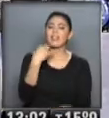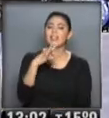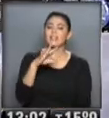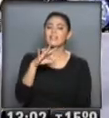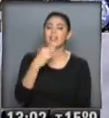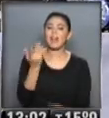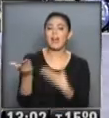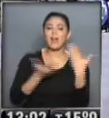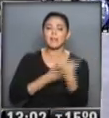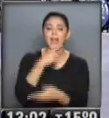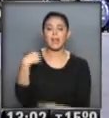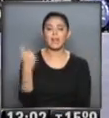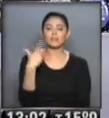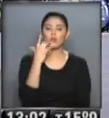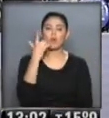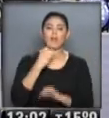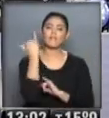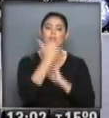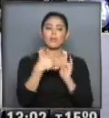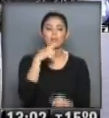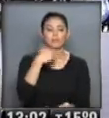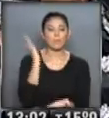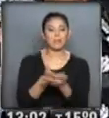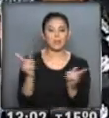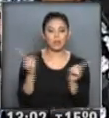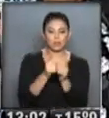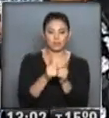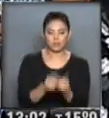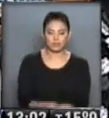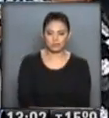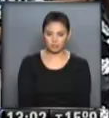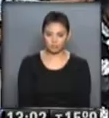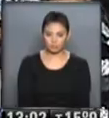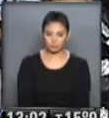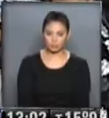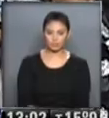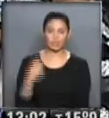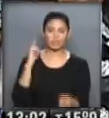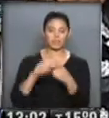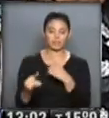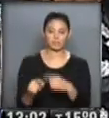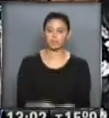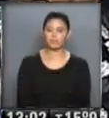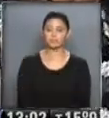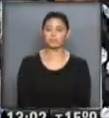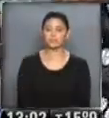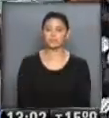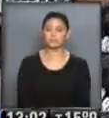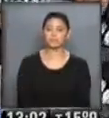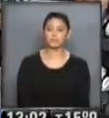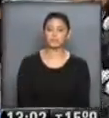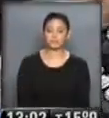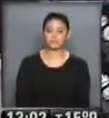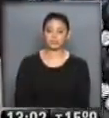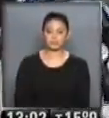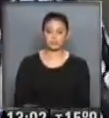reducción de esas penas y por eso los organismos dan esta conferencia. Silvia. De los 30.000, esas apreciaciones que ha hecho. Eso lo va a